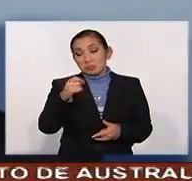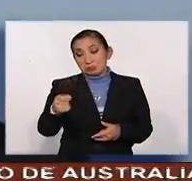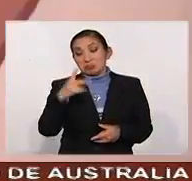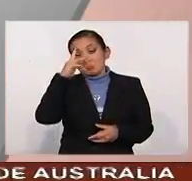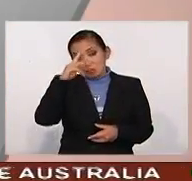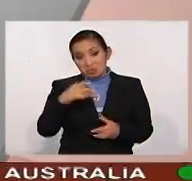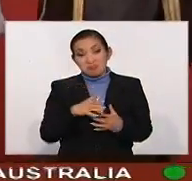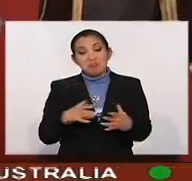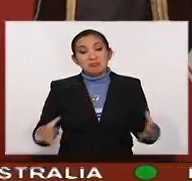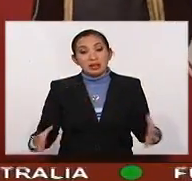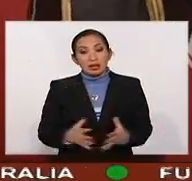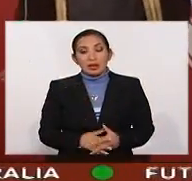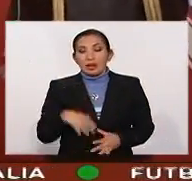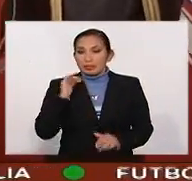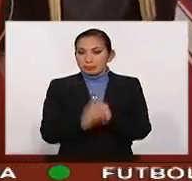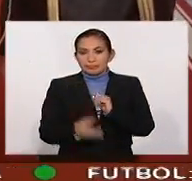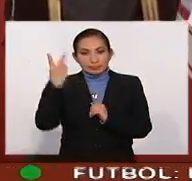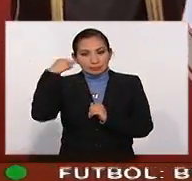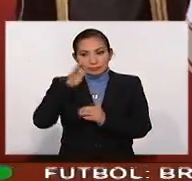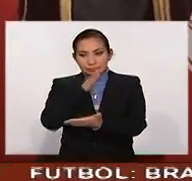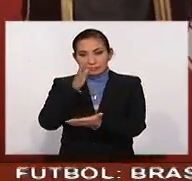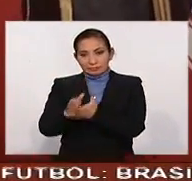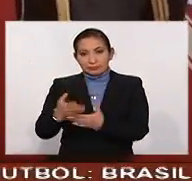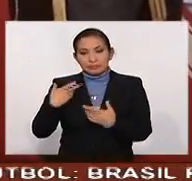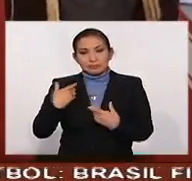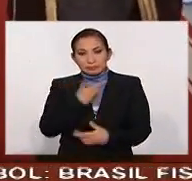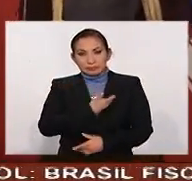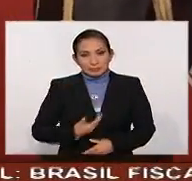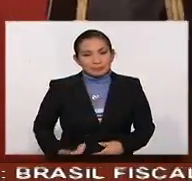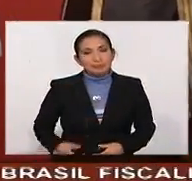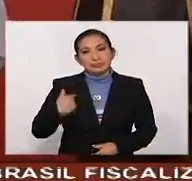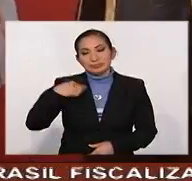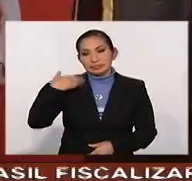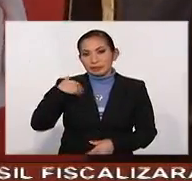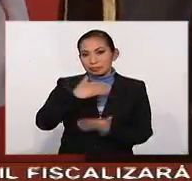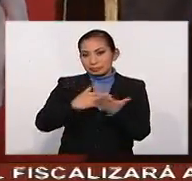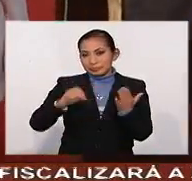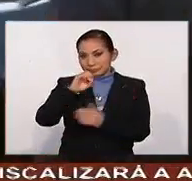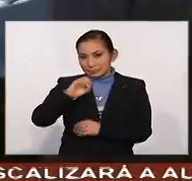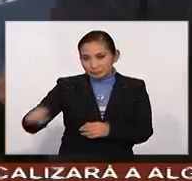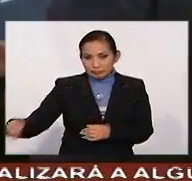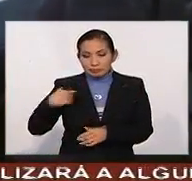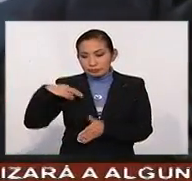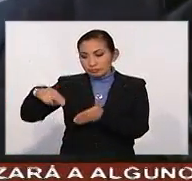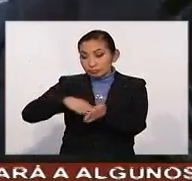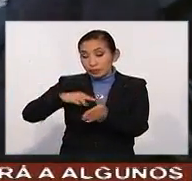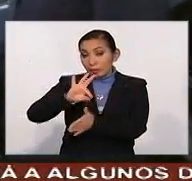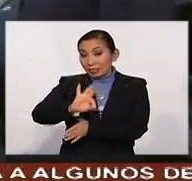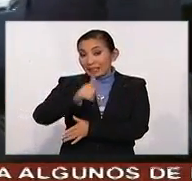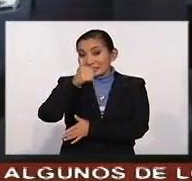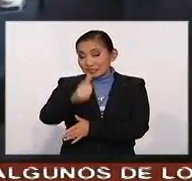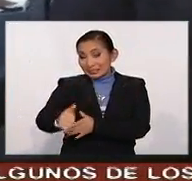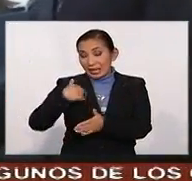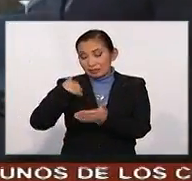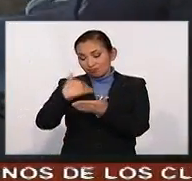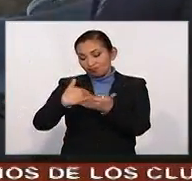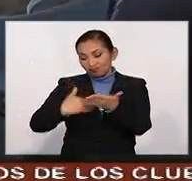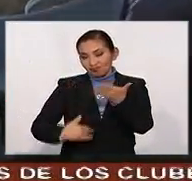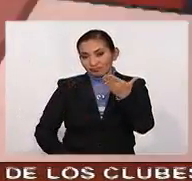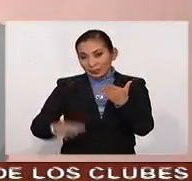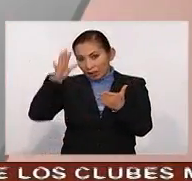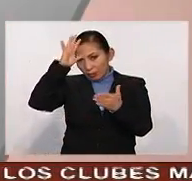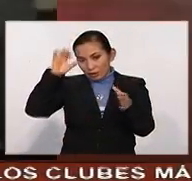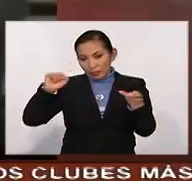país. Concluye la gira del presidente Enrique Peña Nieto por Medio Oriente. Se firmaron 46 instrumentos de